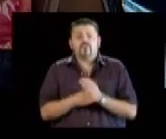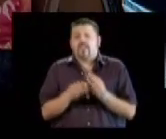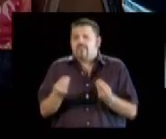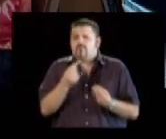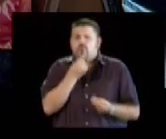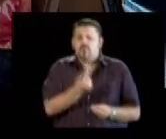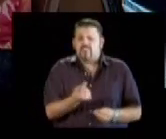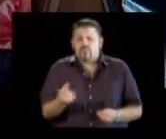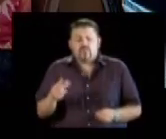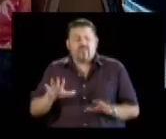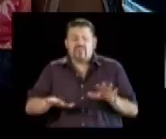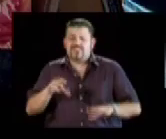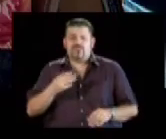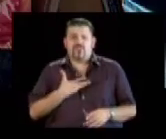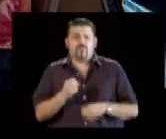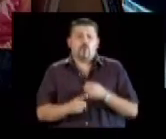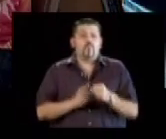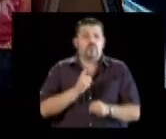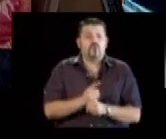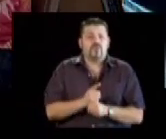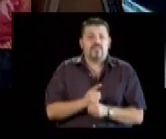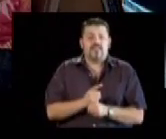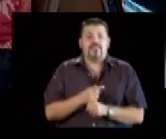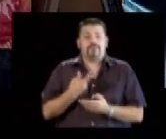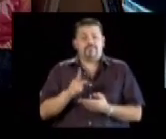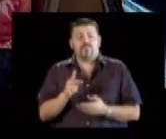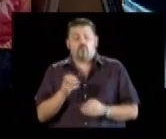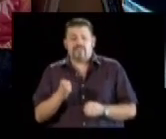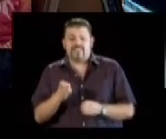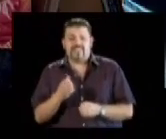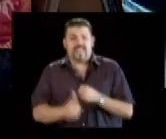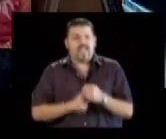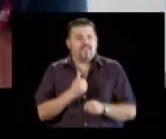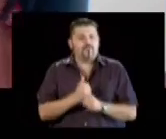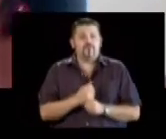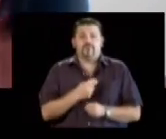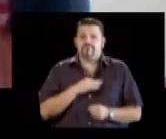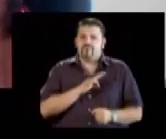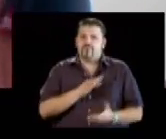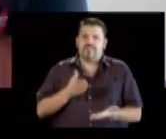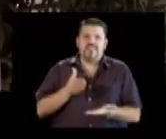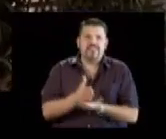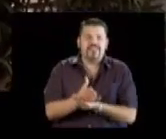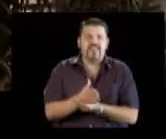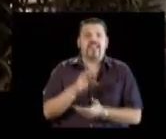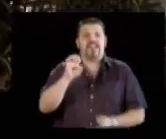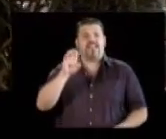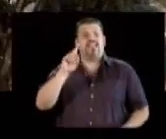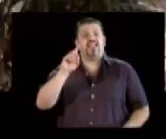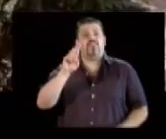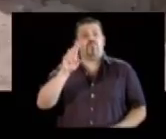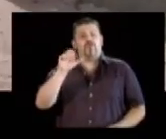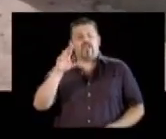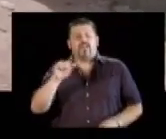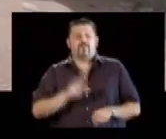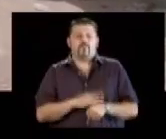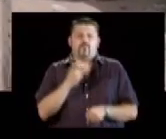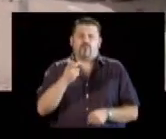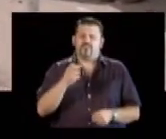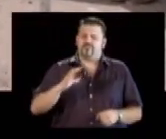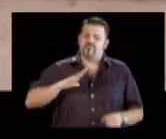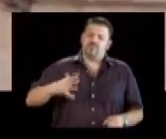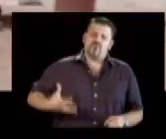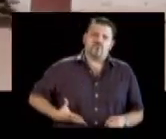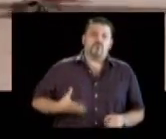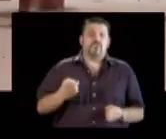oportunidad de asistir a escuelas este año escolar podrán ir a Educare. Por eso estoy orgullosa y feliz